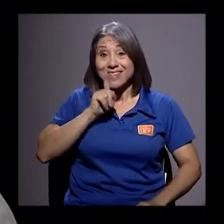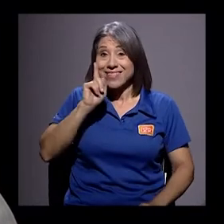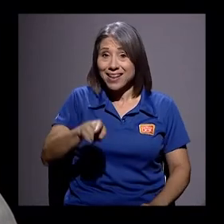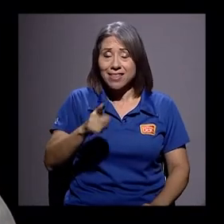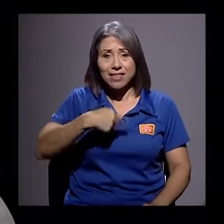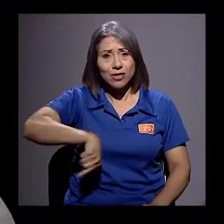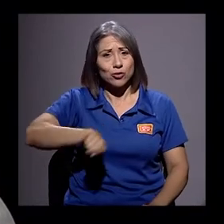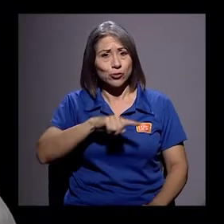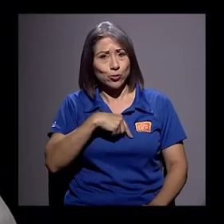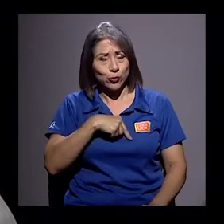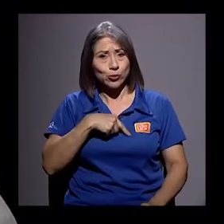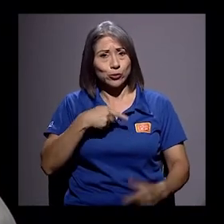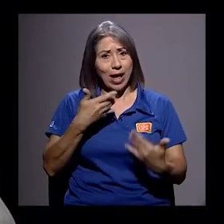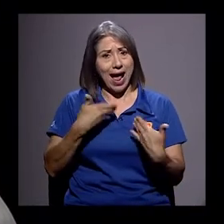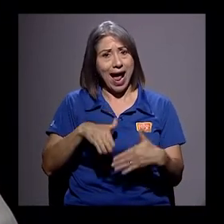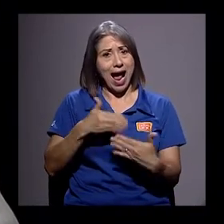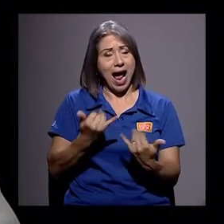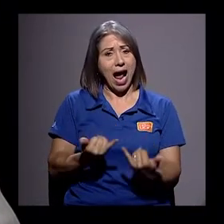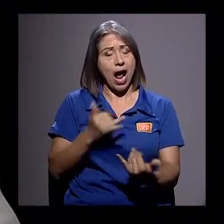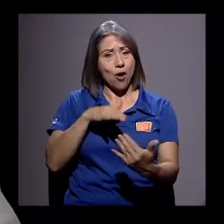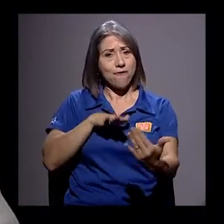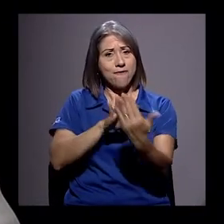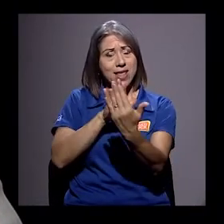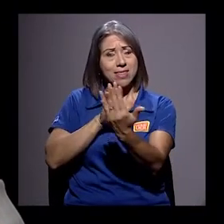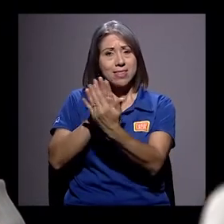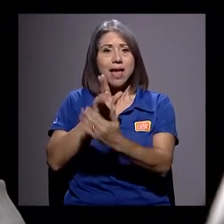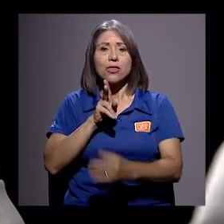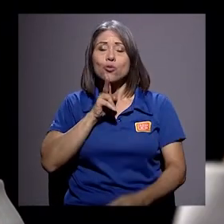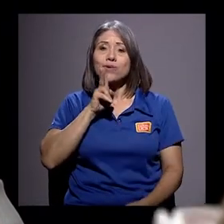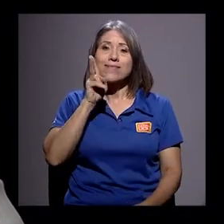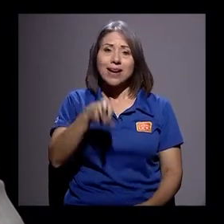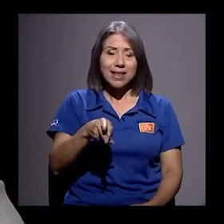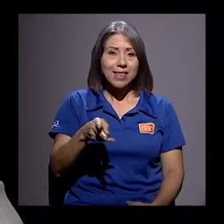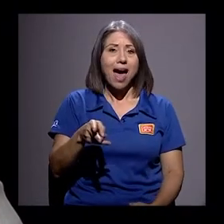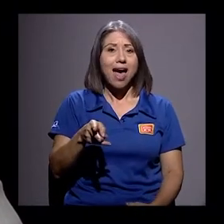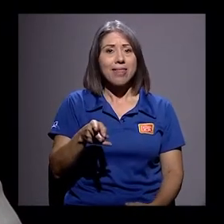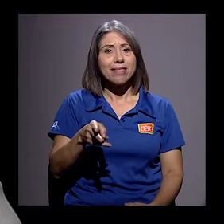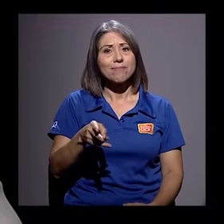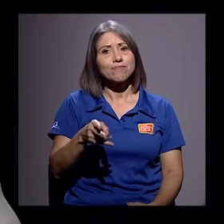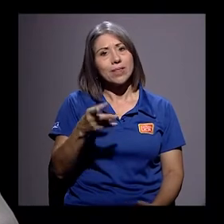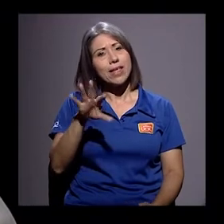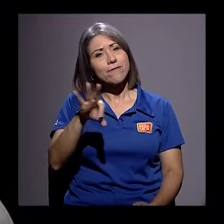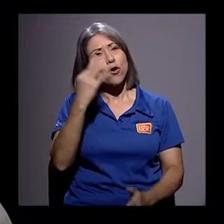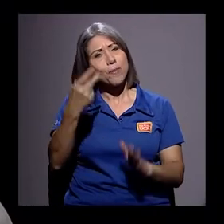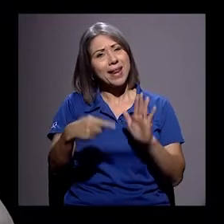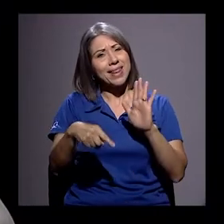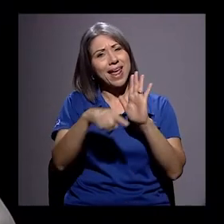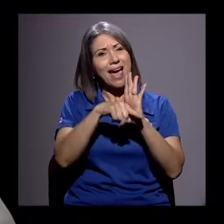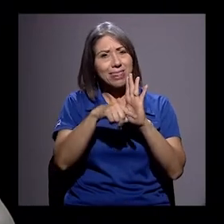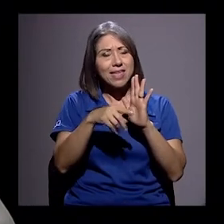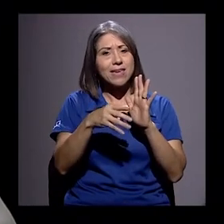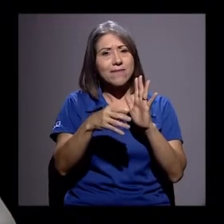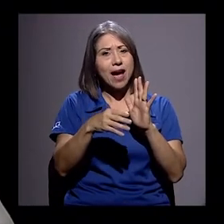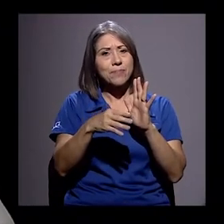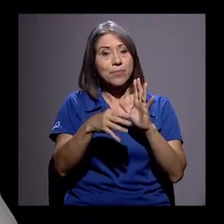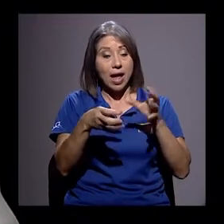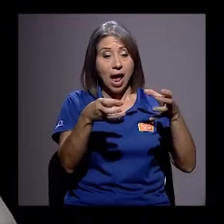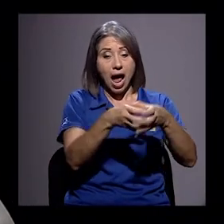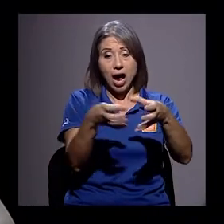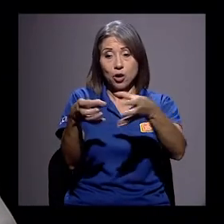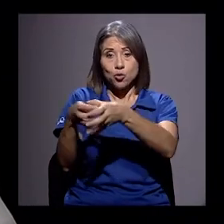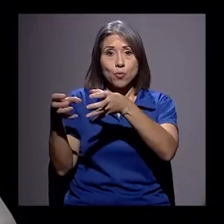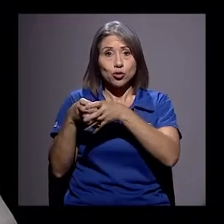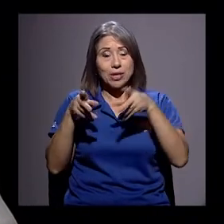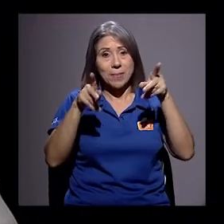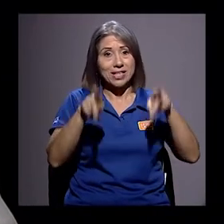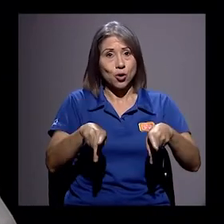estamos enfrentando una realidad donde hasta de manera muy negativa se les llama a grupo de personas que llegan a